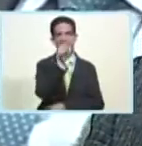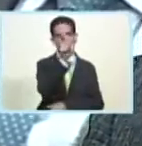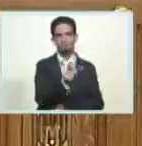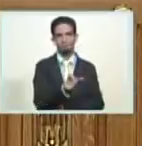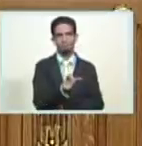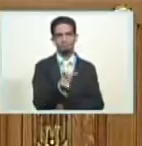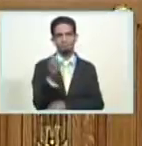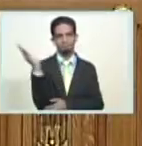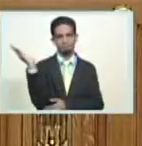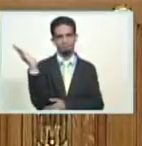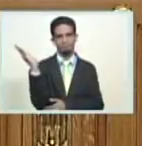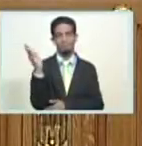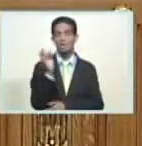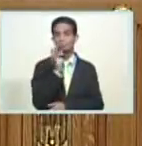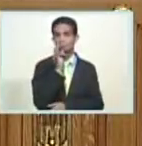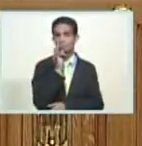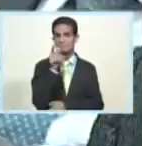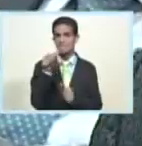Todavía tiene su porte.